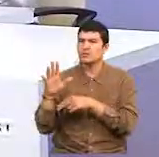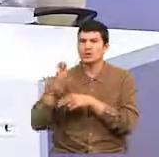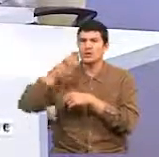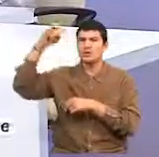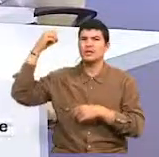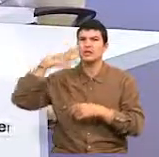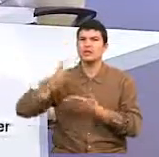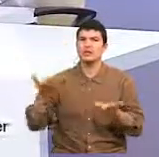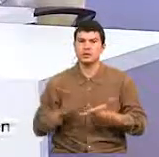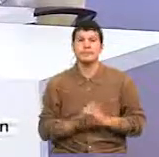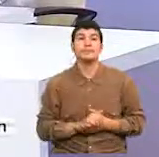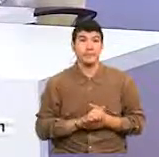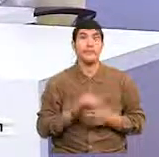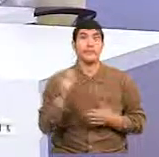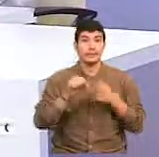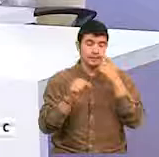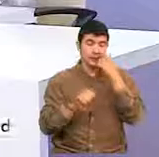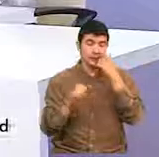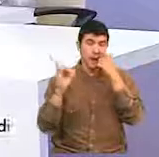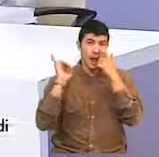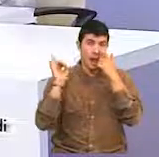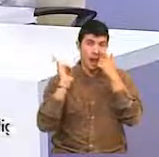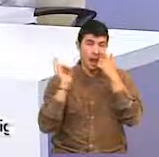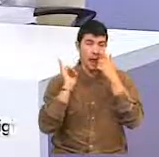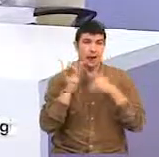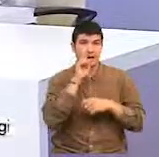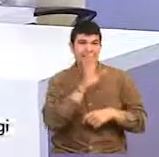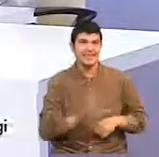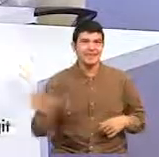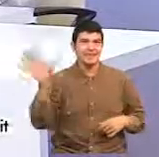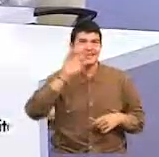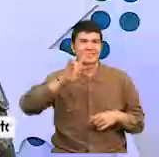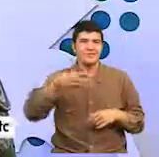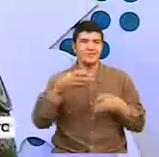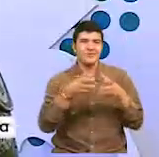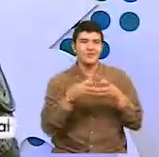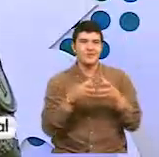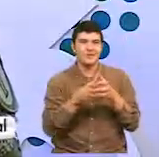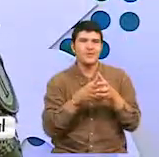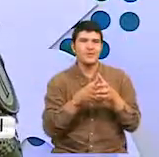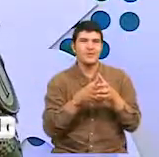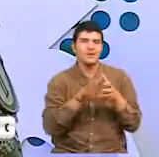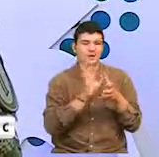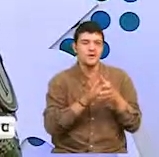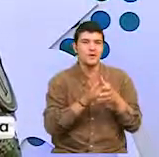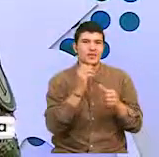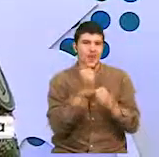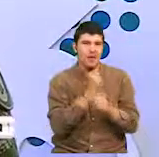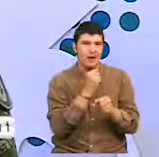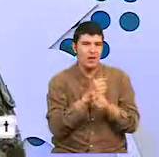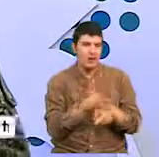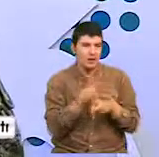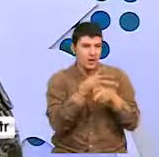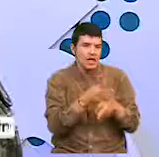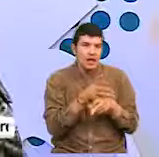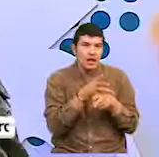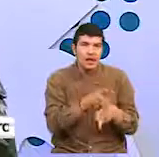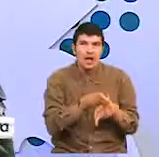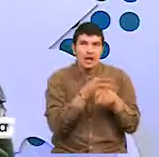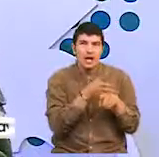Santander? Bueno, el Ejército Nacional a través de la Segunda División y la Fuerza de Tarea Vulcano no va